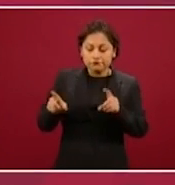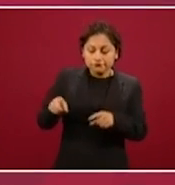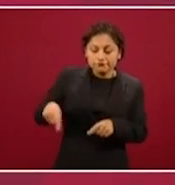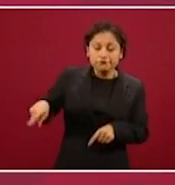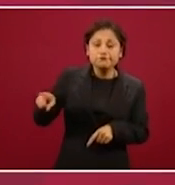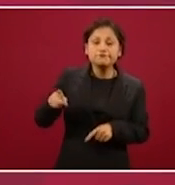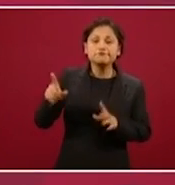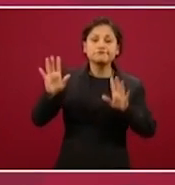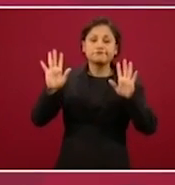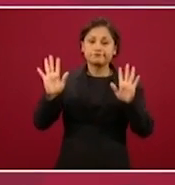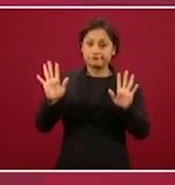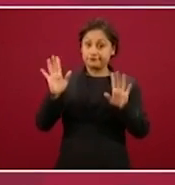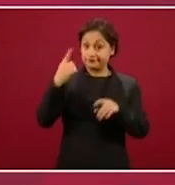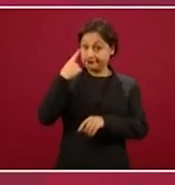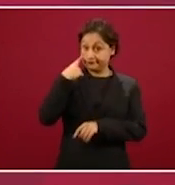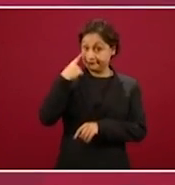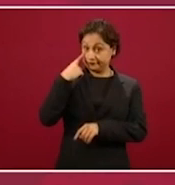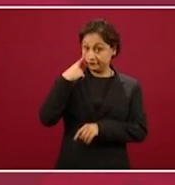Los abogados